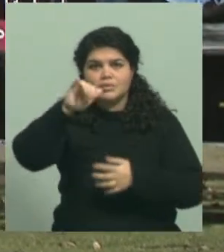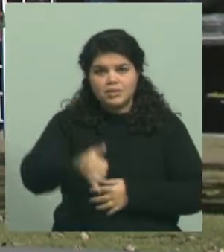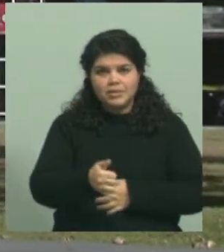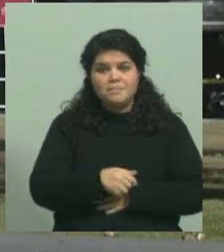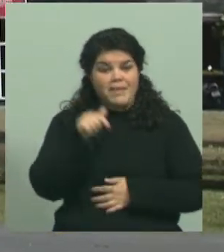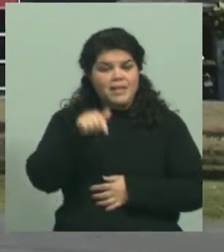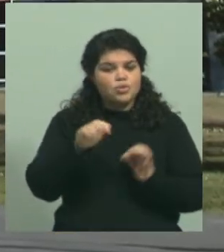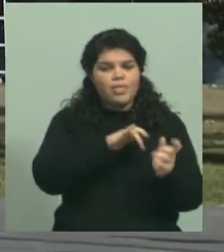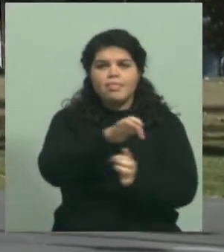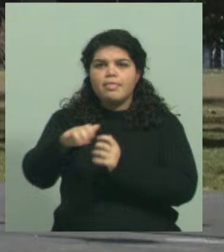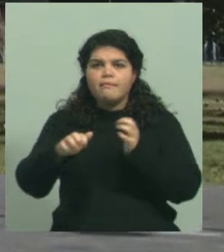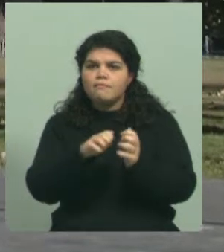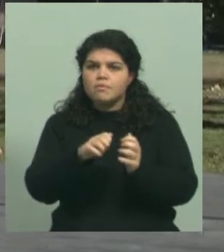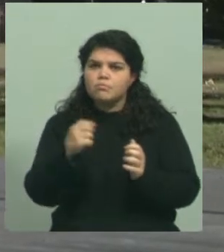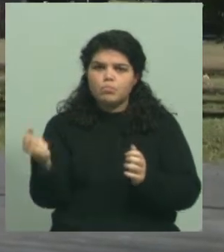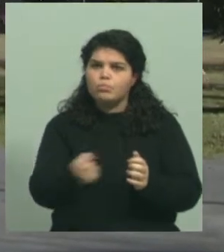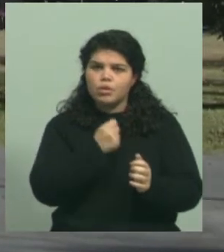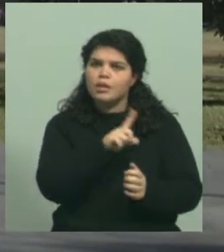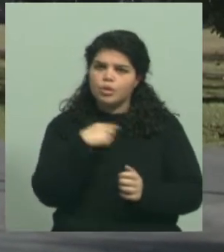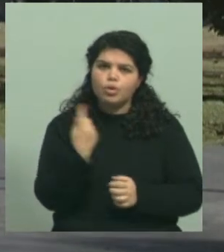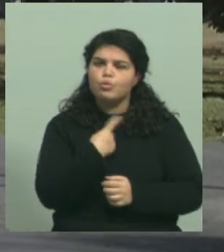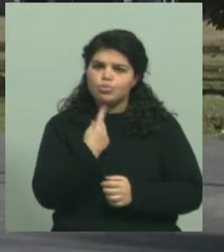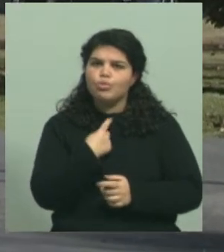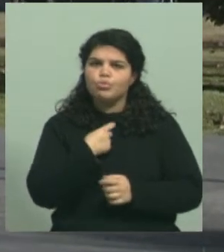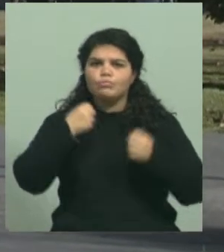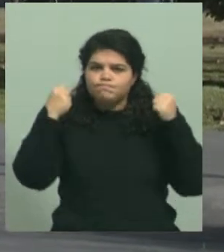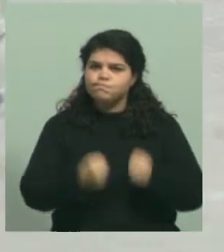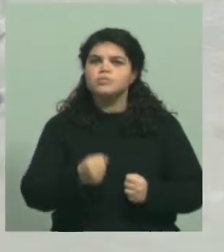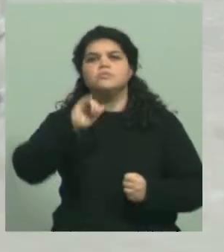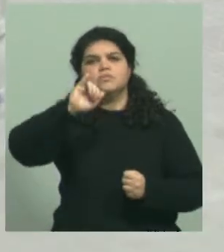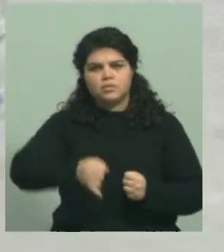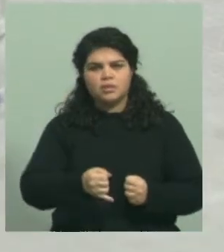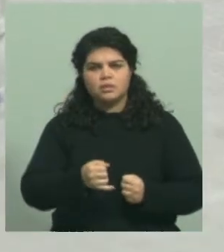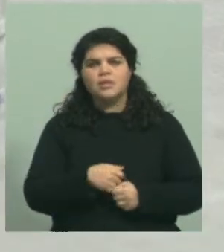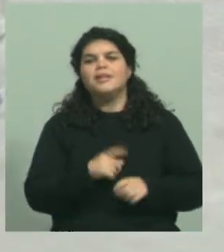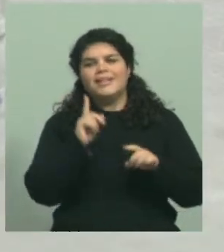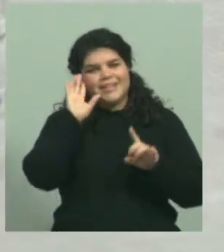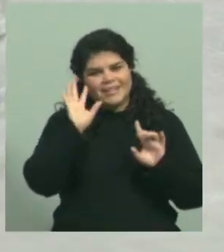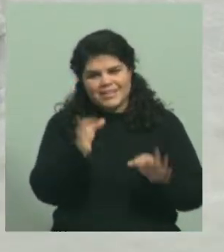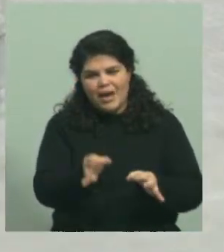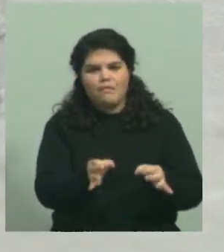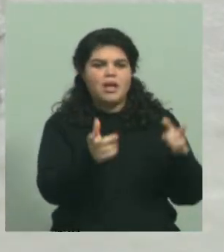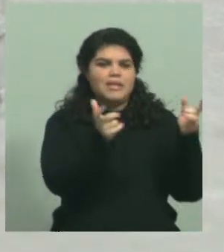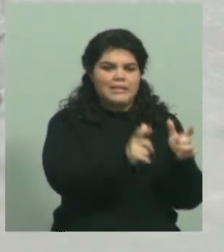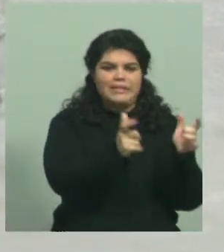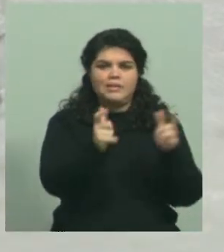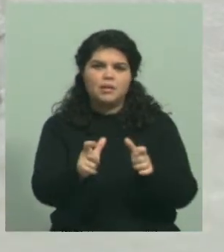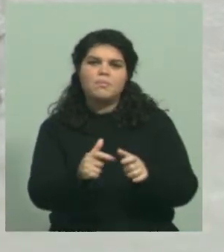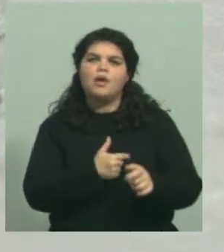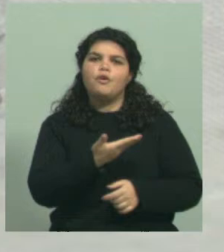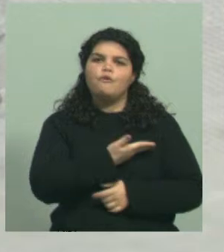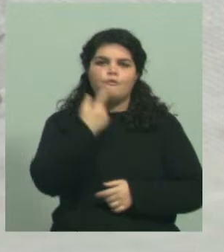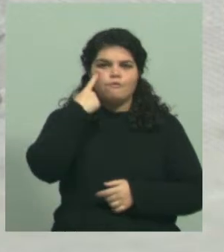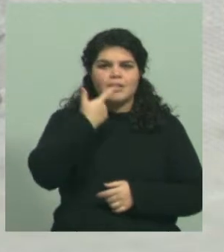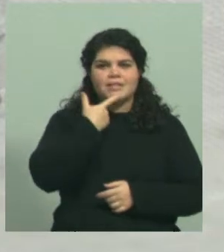debate nos parecía que, si bien nosotros, por ejemplo, tenemos nuestro ciclo de charlas específicas, de temas específicos,